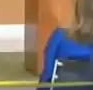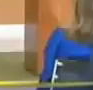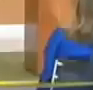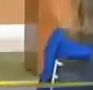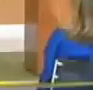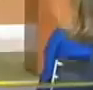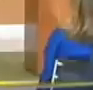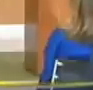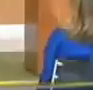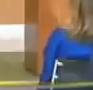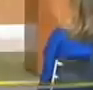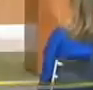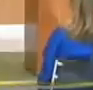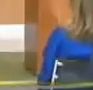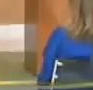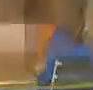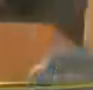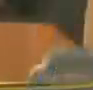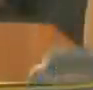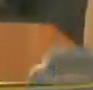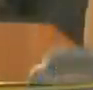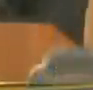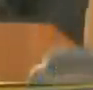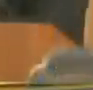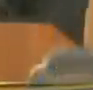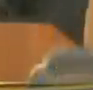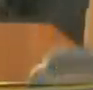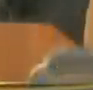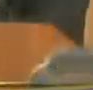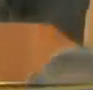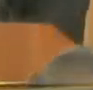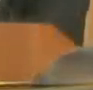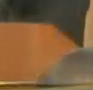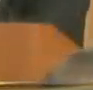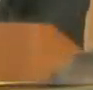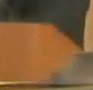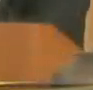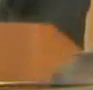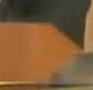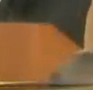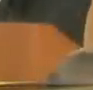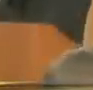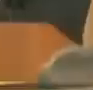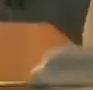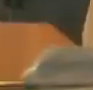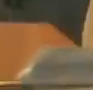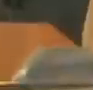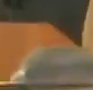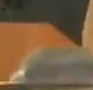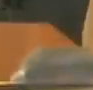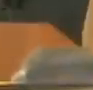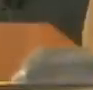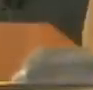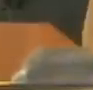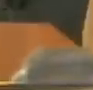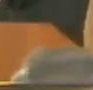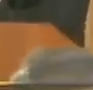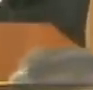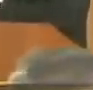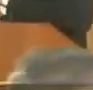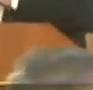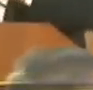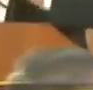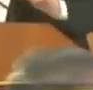de Venezuela, lograríamos equilibrar el comercio que pesaba más positivamente para Brasil y menos